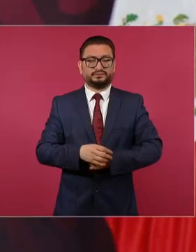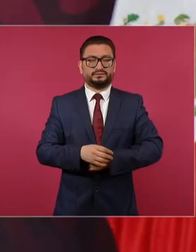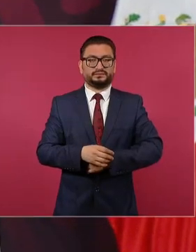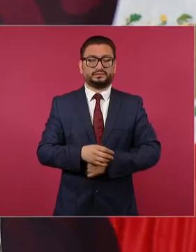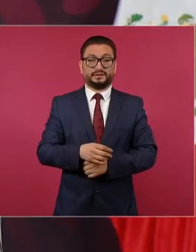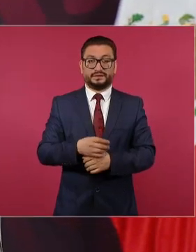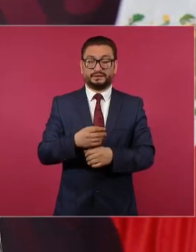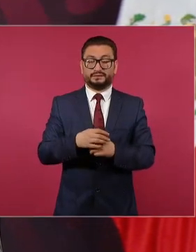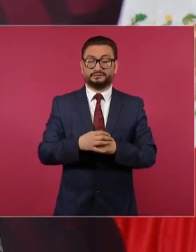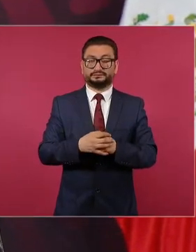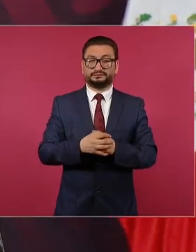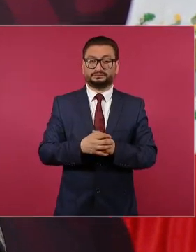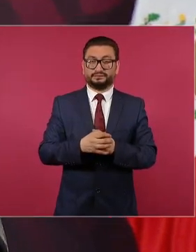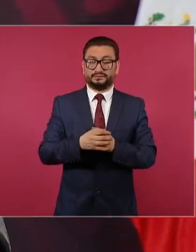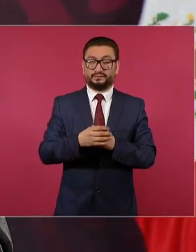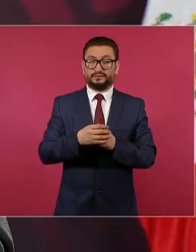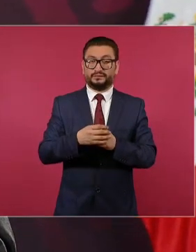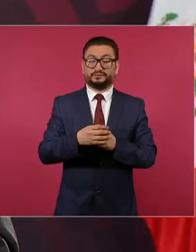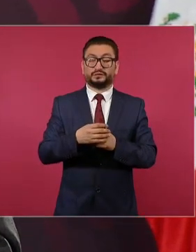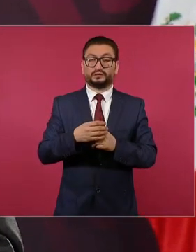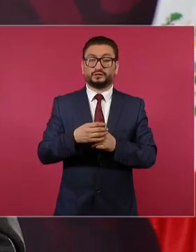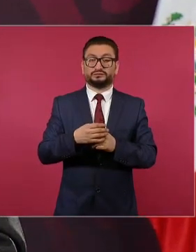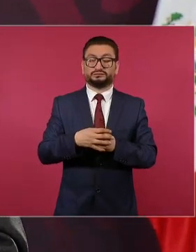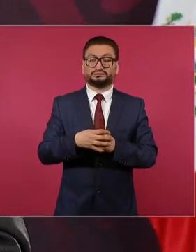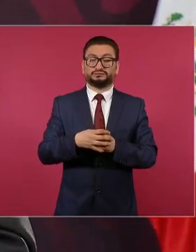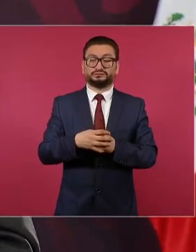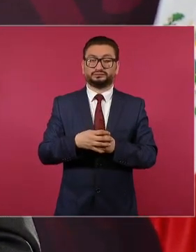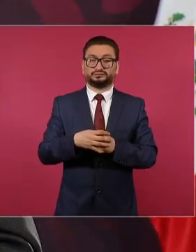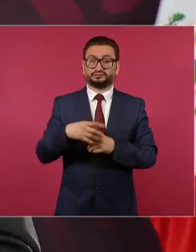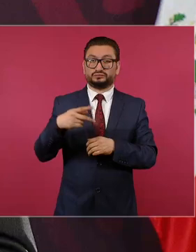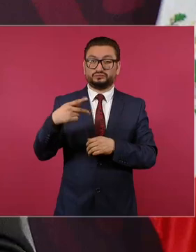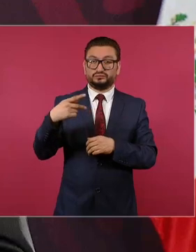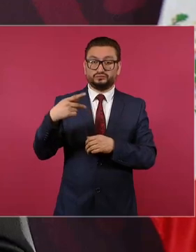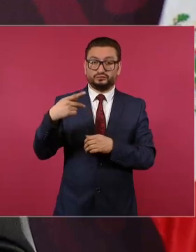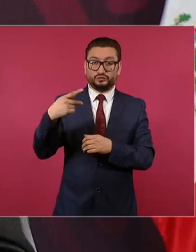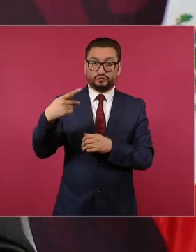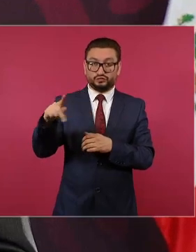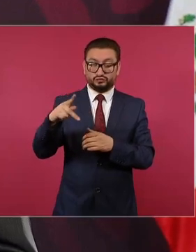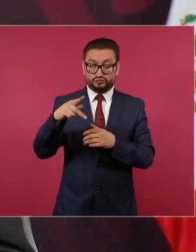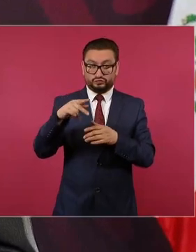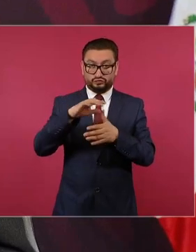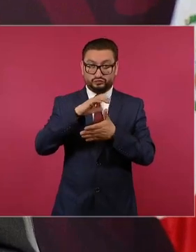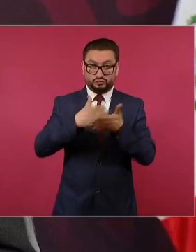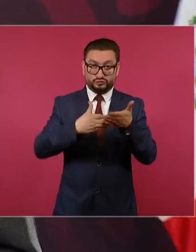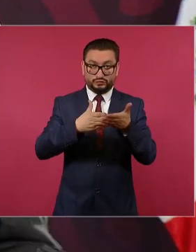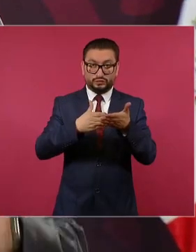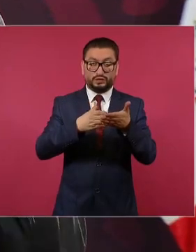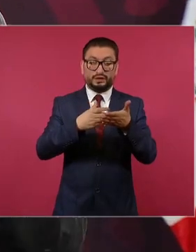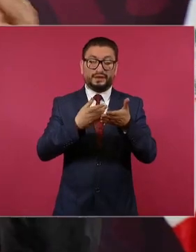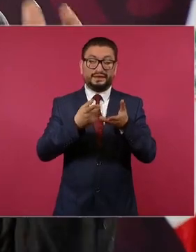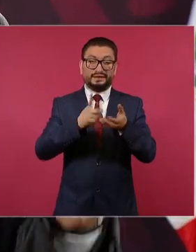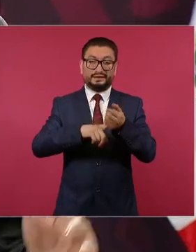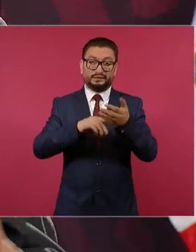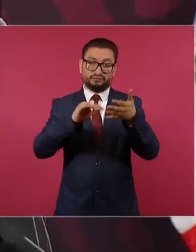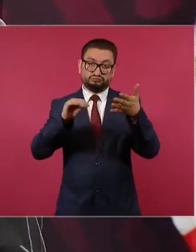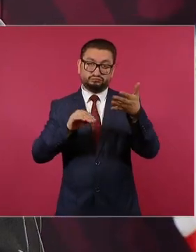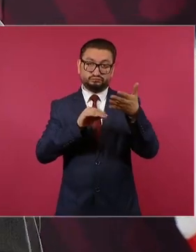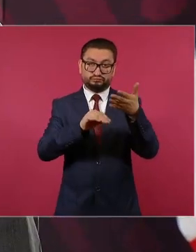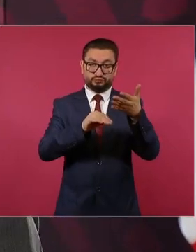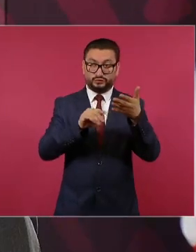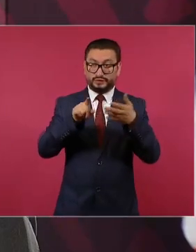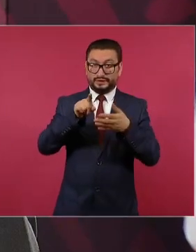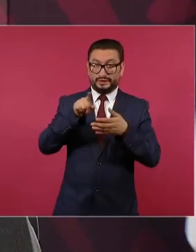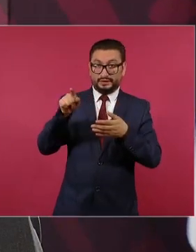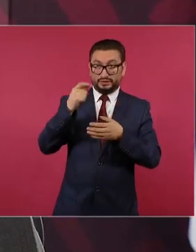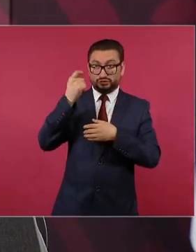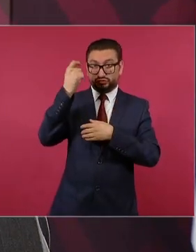se les amplió la edad de jubilación a los electricistas.